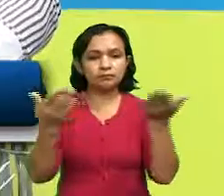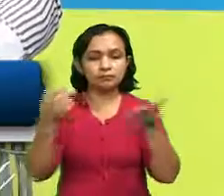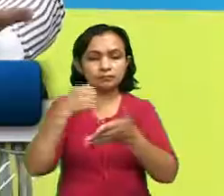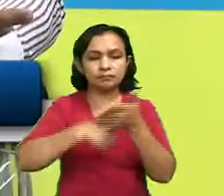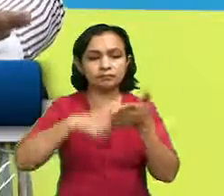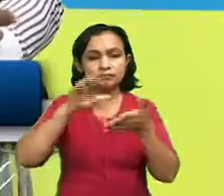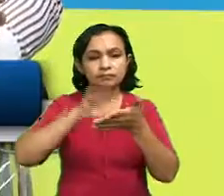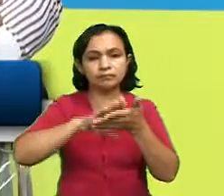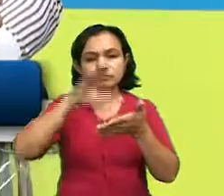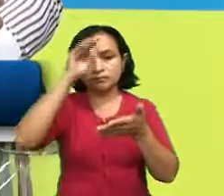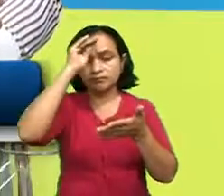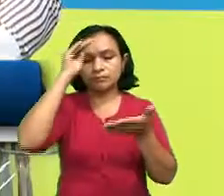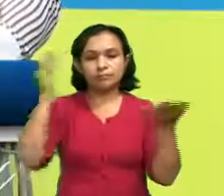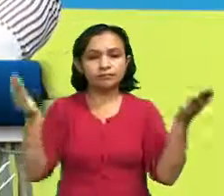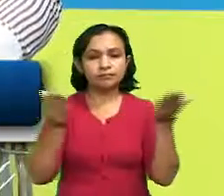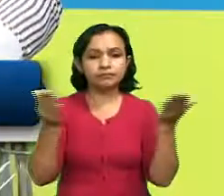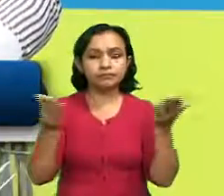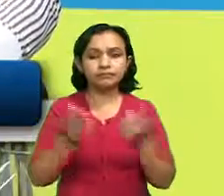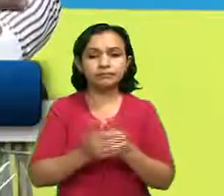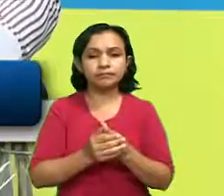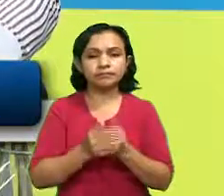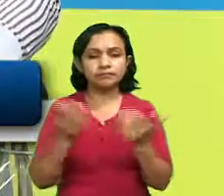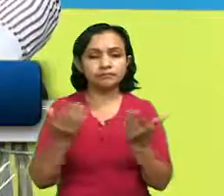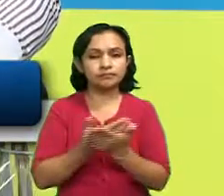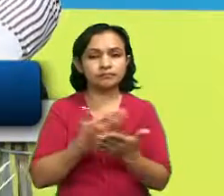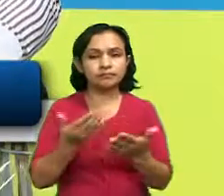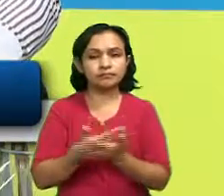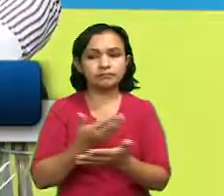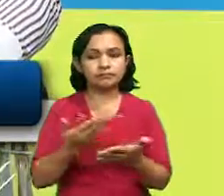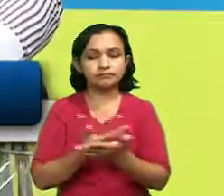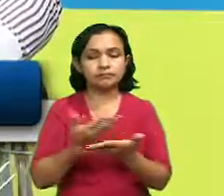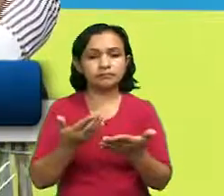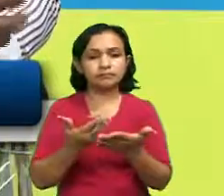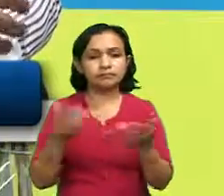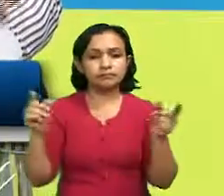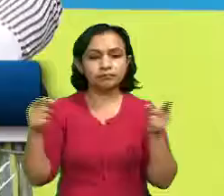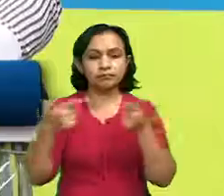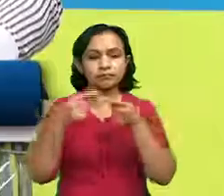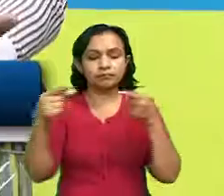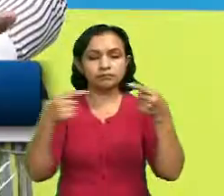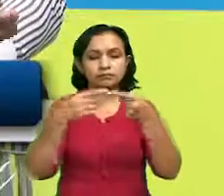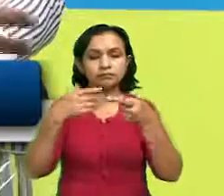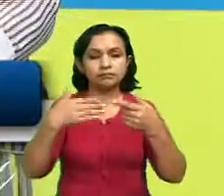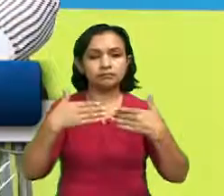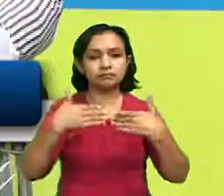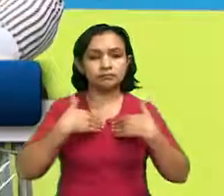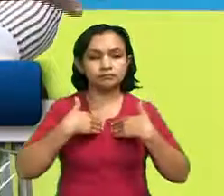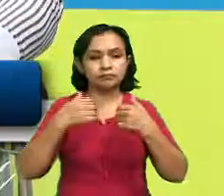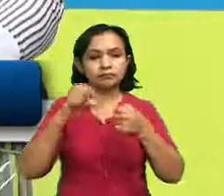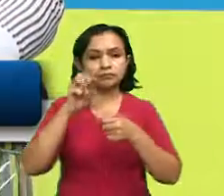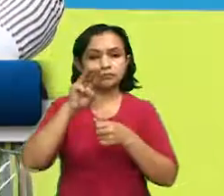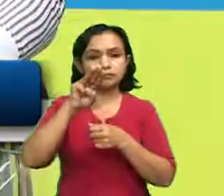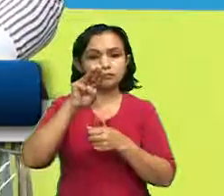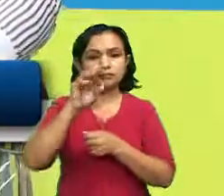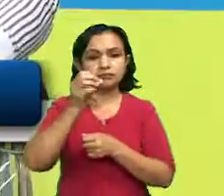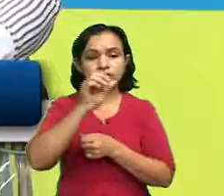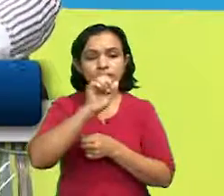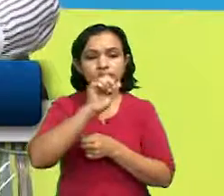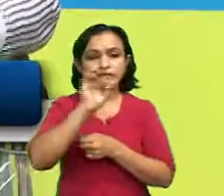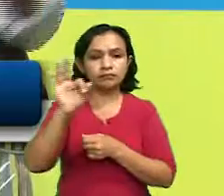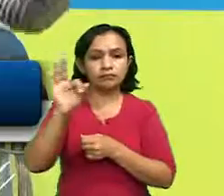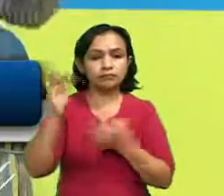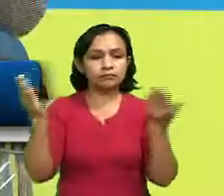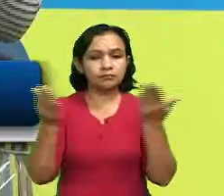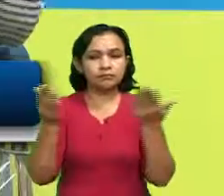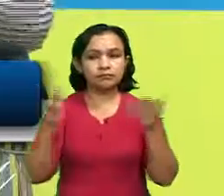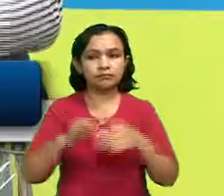su conocimiento con esta nueva estrategia de salud que es el MOSAP? ¿Cómo la han venido